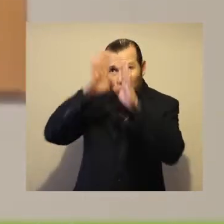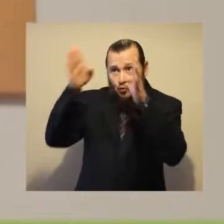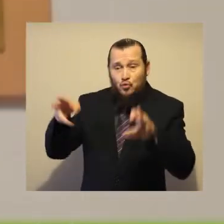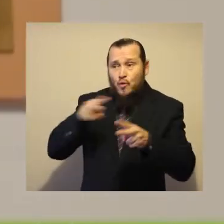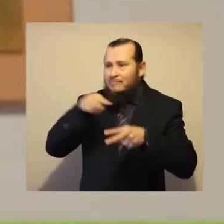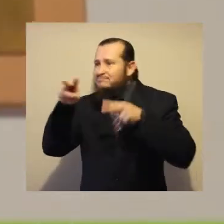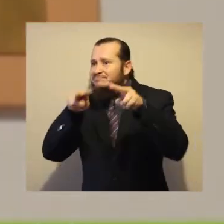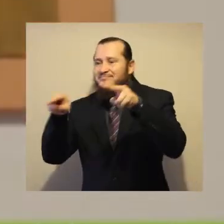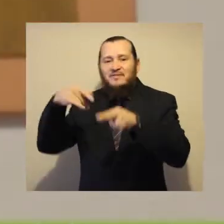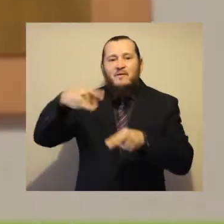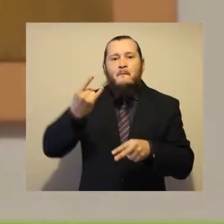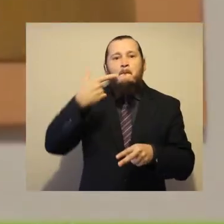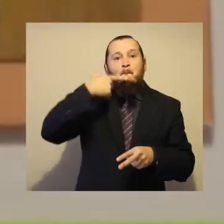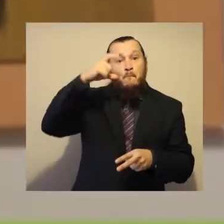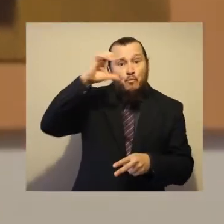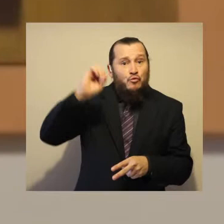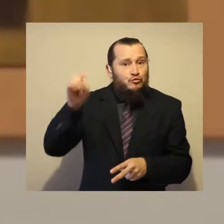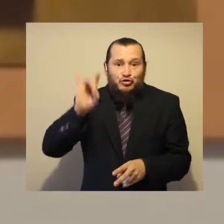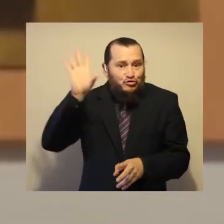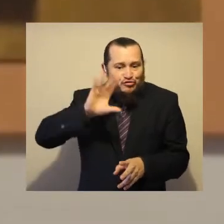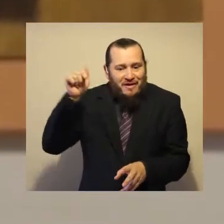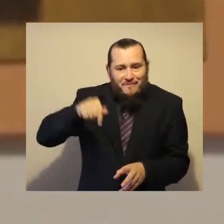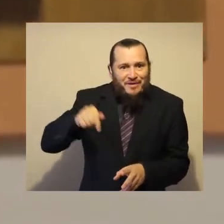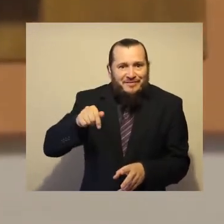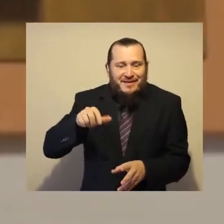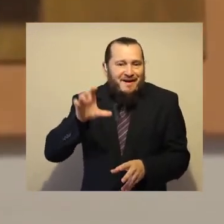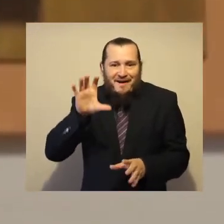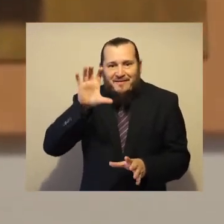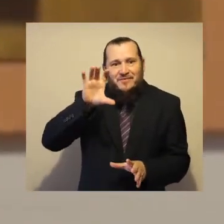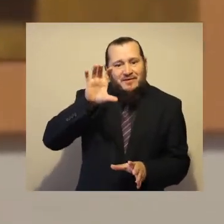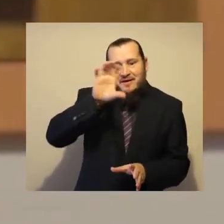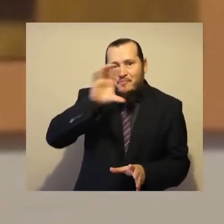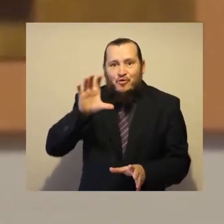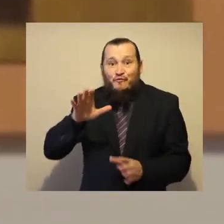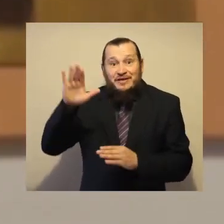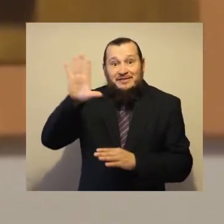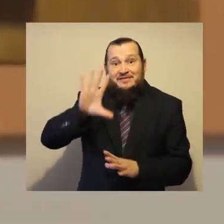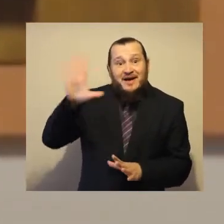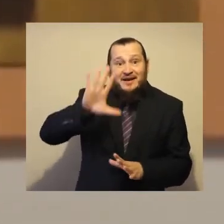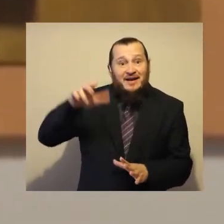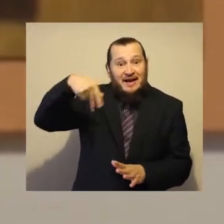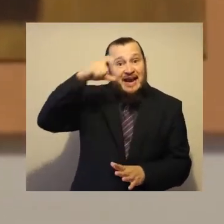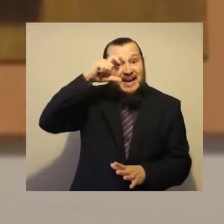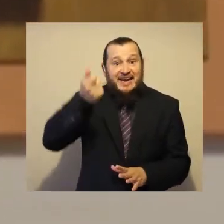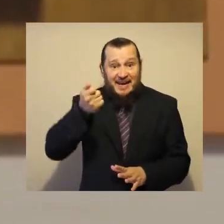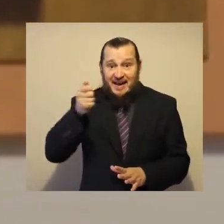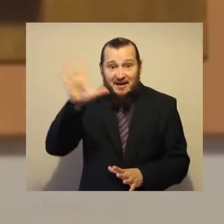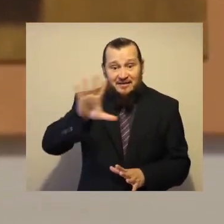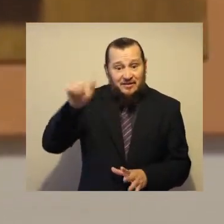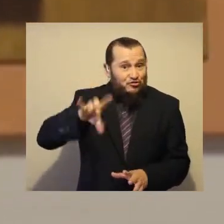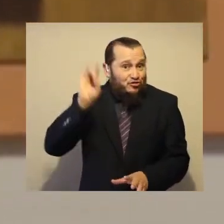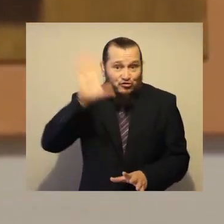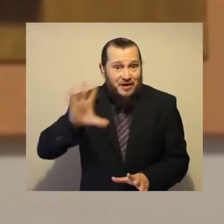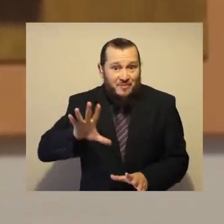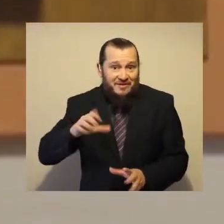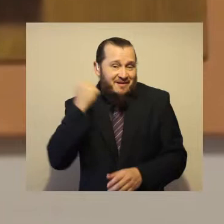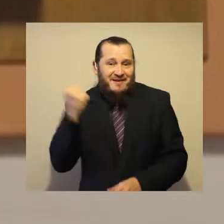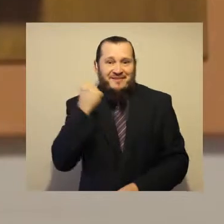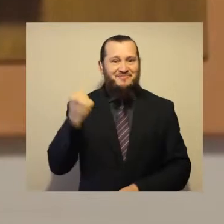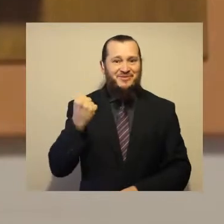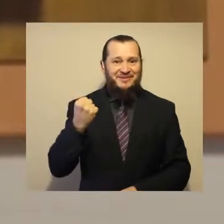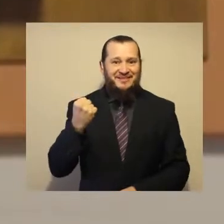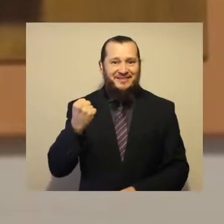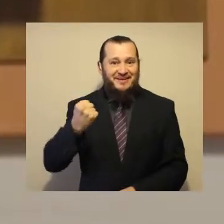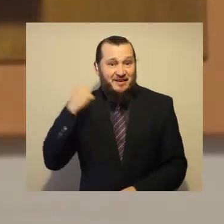museo paleontológico, único en su especie, en lo que es acá todo el nordeste, un aporte importante para lo que